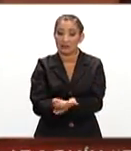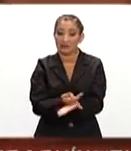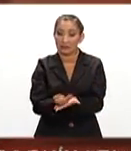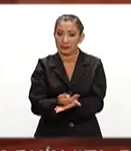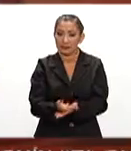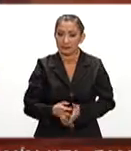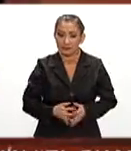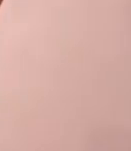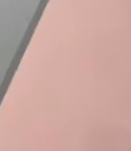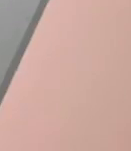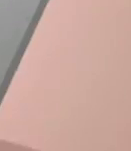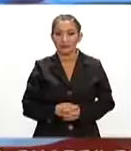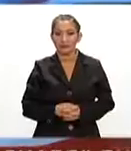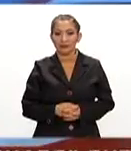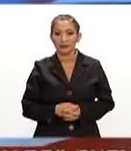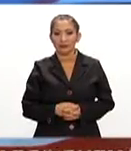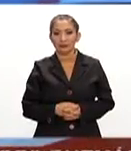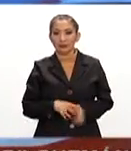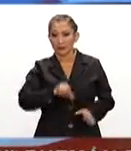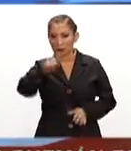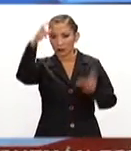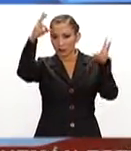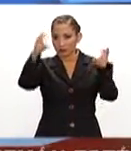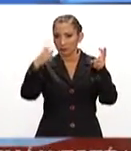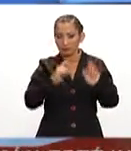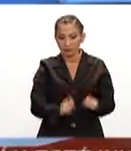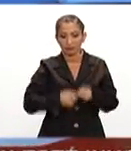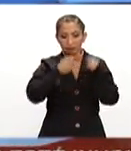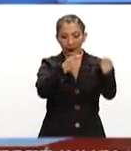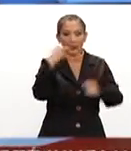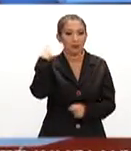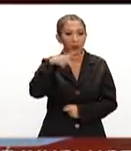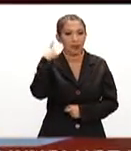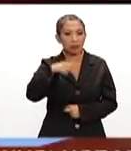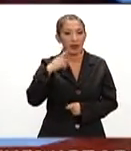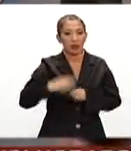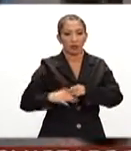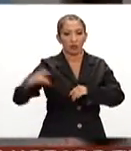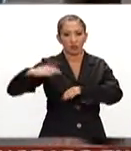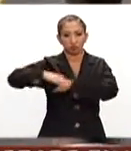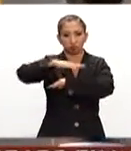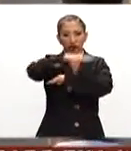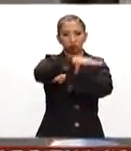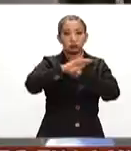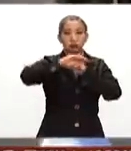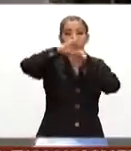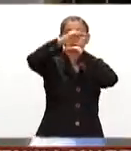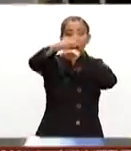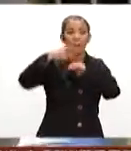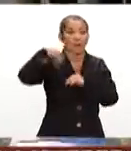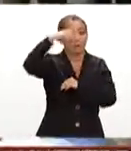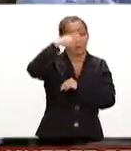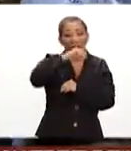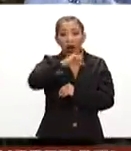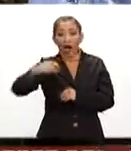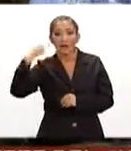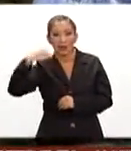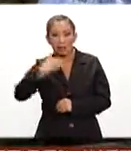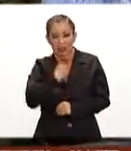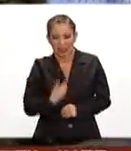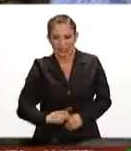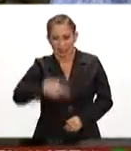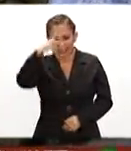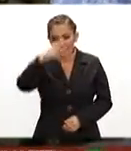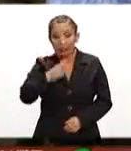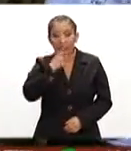financieros. En otros temas, al entregar en Puebla el viaducto elevado sobre la autopista México-Veracruz, el presidente Enrique Peña Nieto